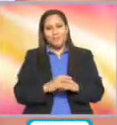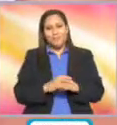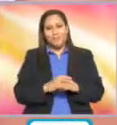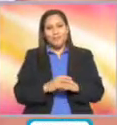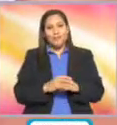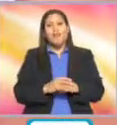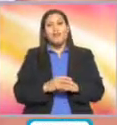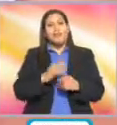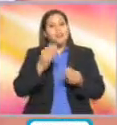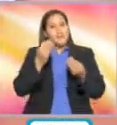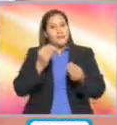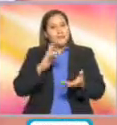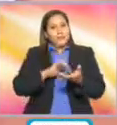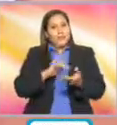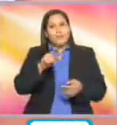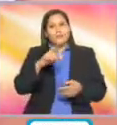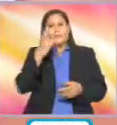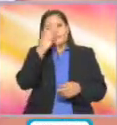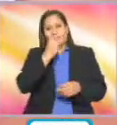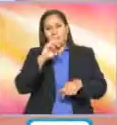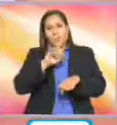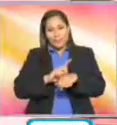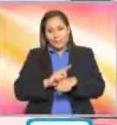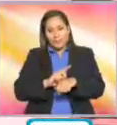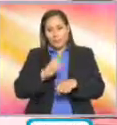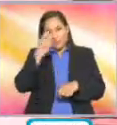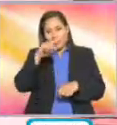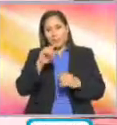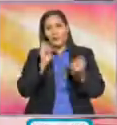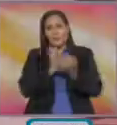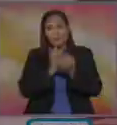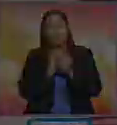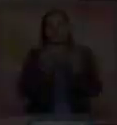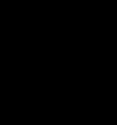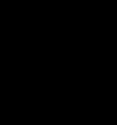vivirlo. Brenda, muchas Caminando. gracias. Que tengan muy buen día. Gracias. Muy buen día para ti también. Excelentes recomendaciones para